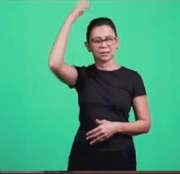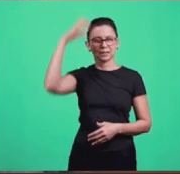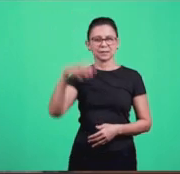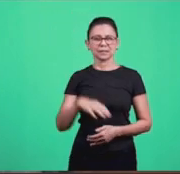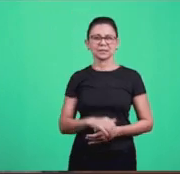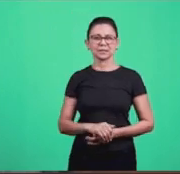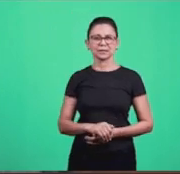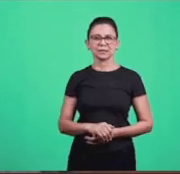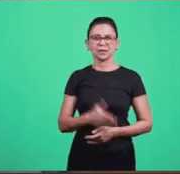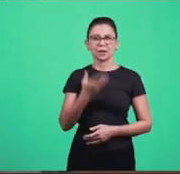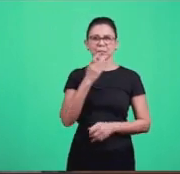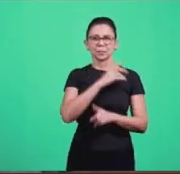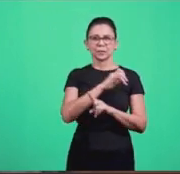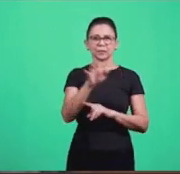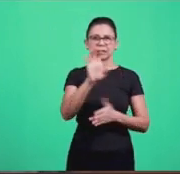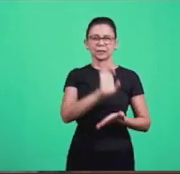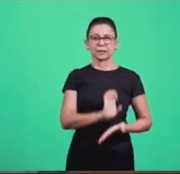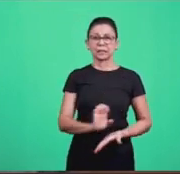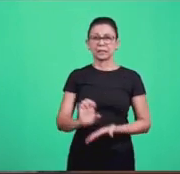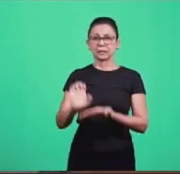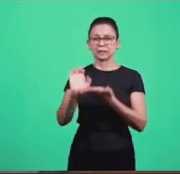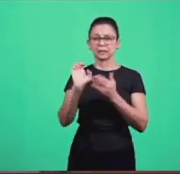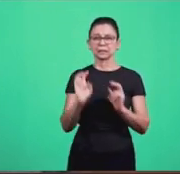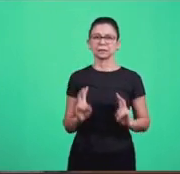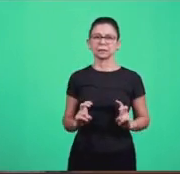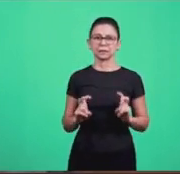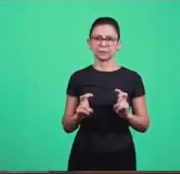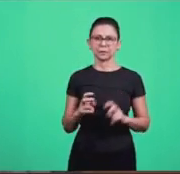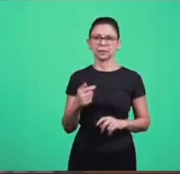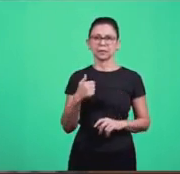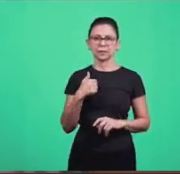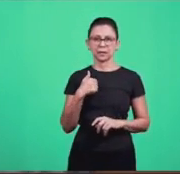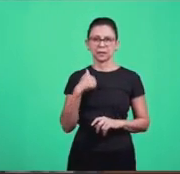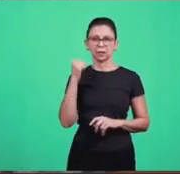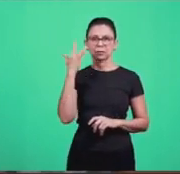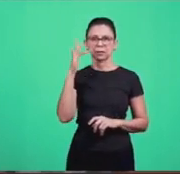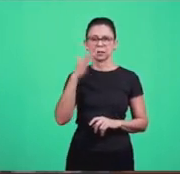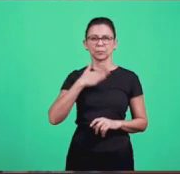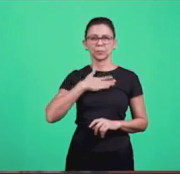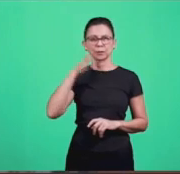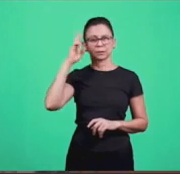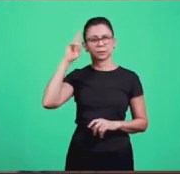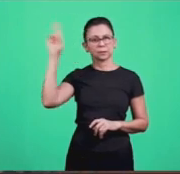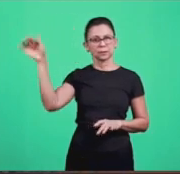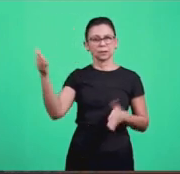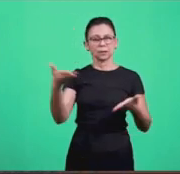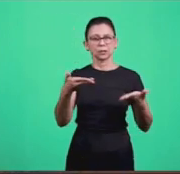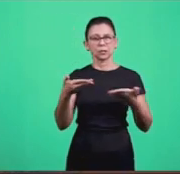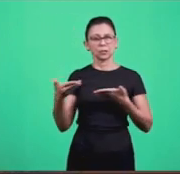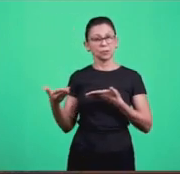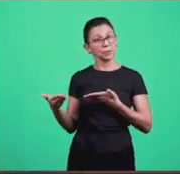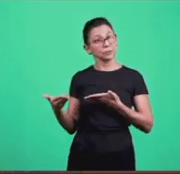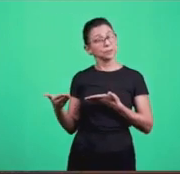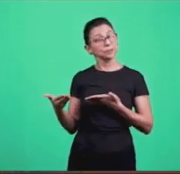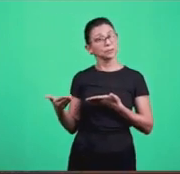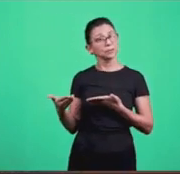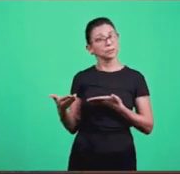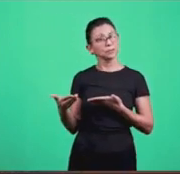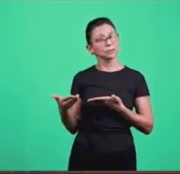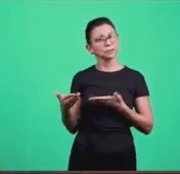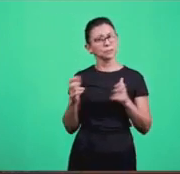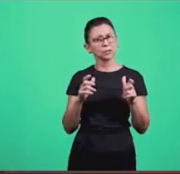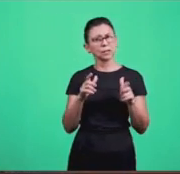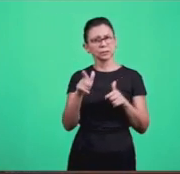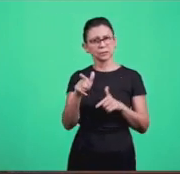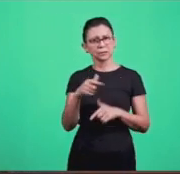en el libro de Reyes. Vamos a hablar sobre el profeta Elías con el tema Yo temo a mi Señor.